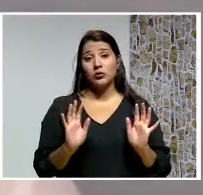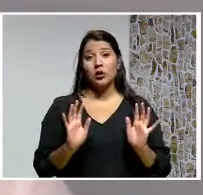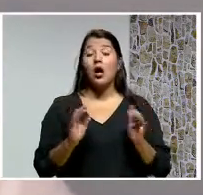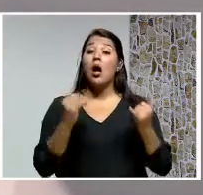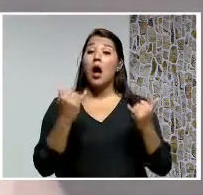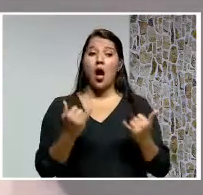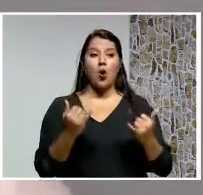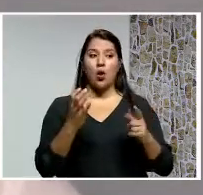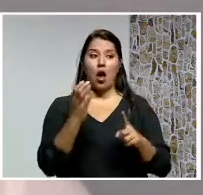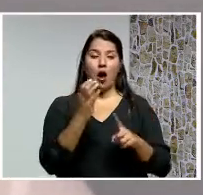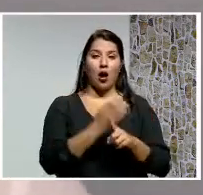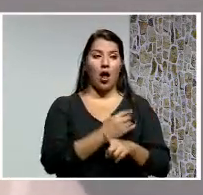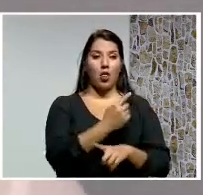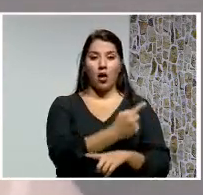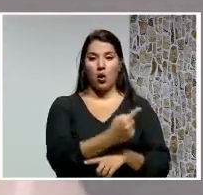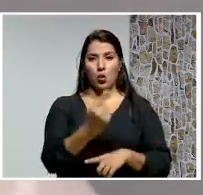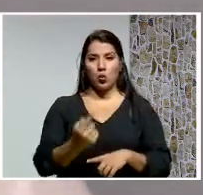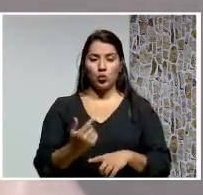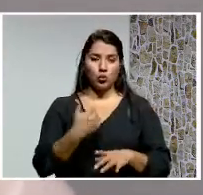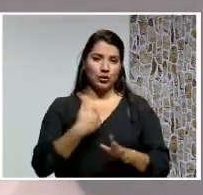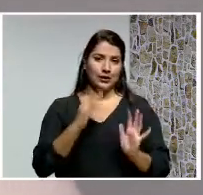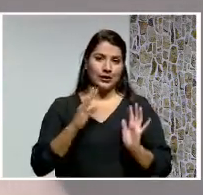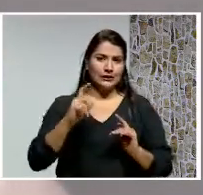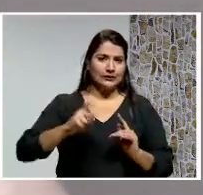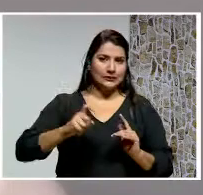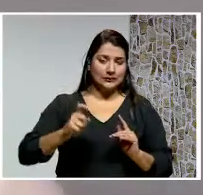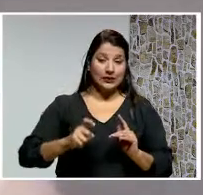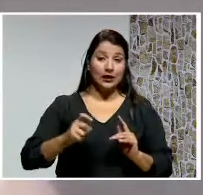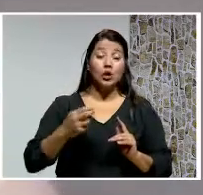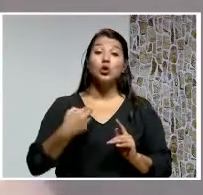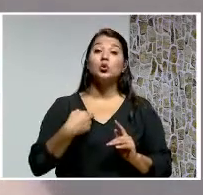cada una de las partes. Nosotros le vamos a hacer llegar